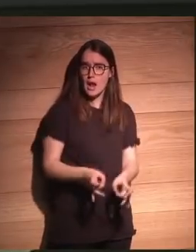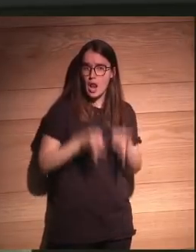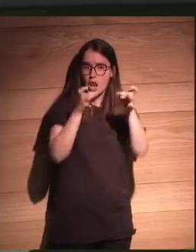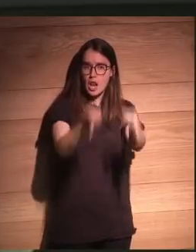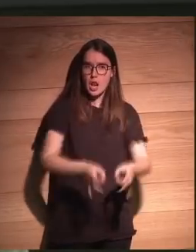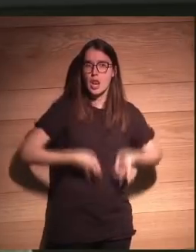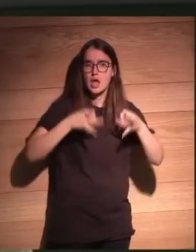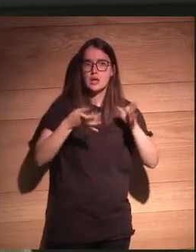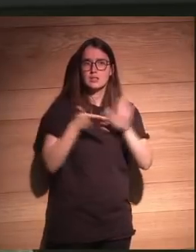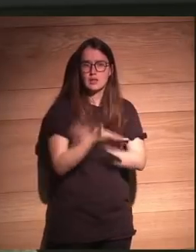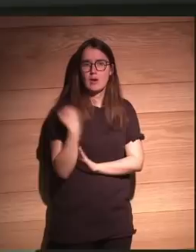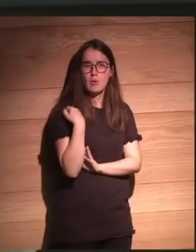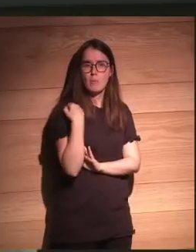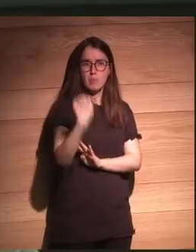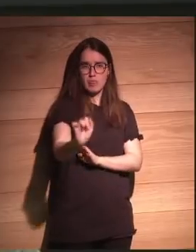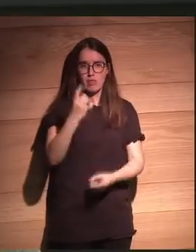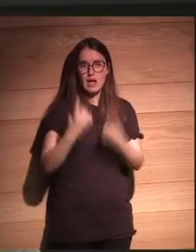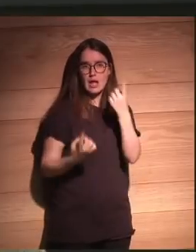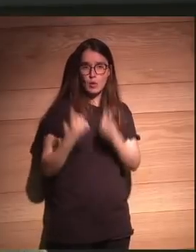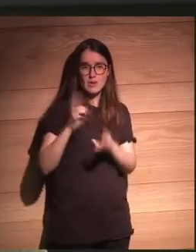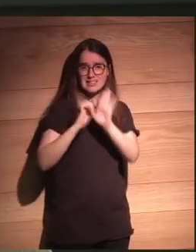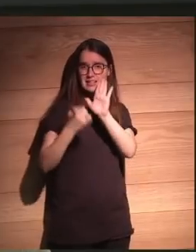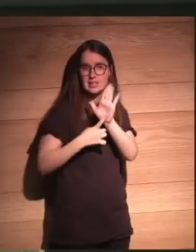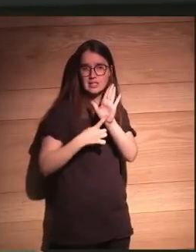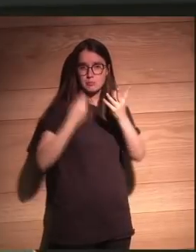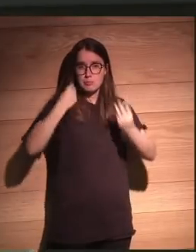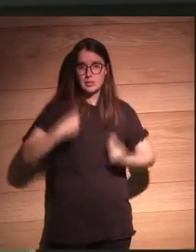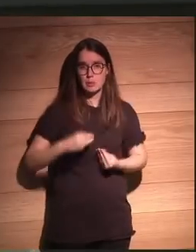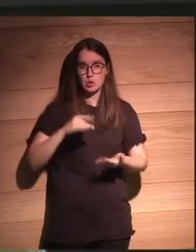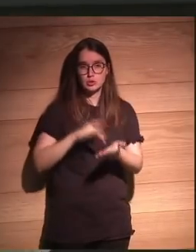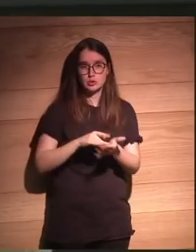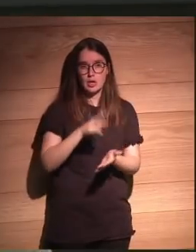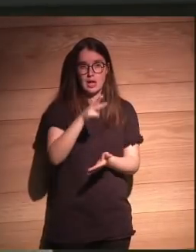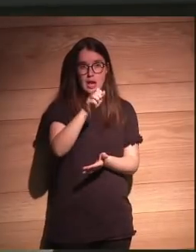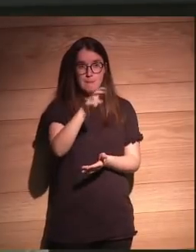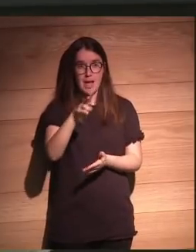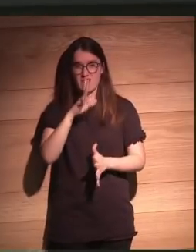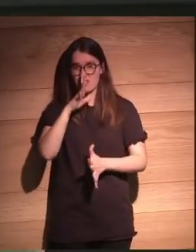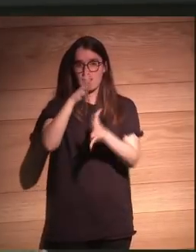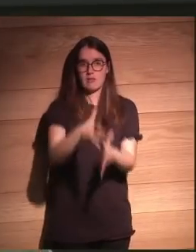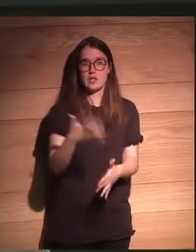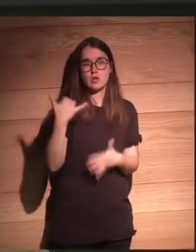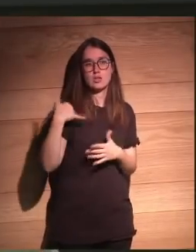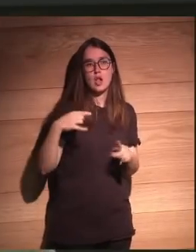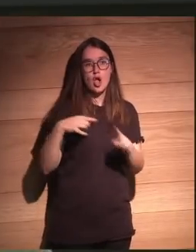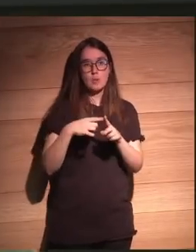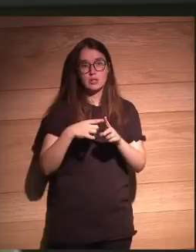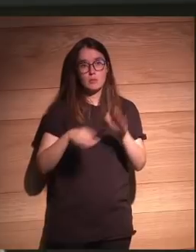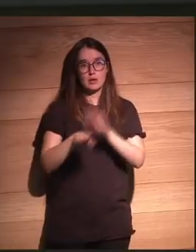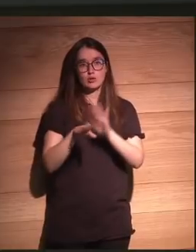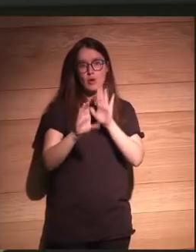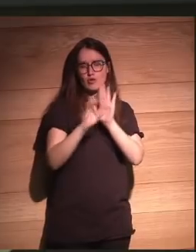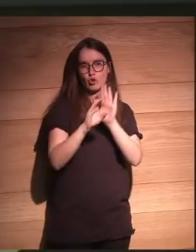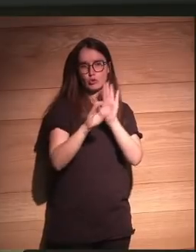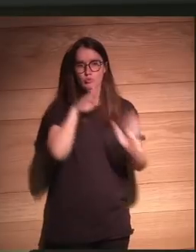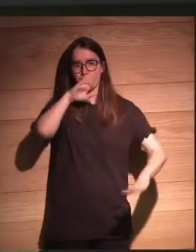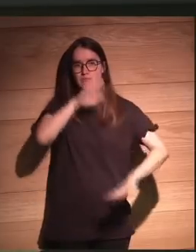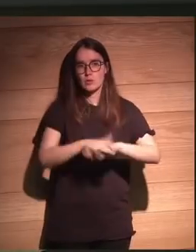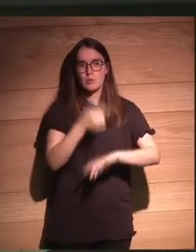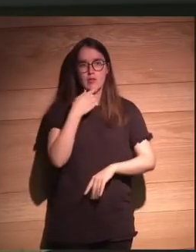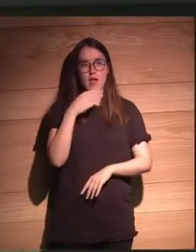trata de desobedecer determinadas leyes, como lleva haciendo la PA una década, para que se garantice la Constitución. Como decía David